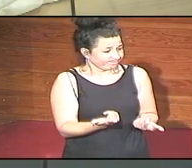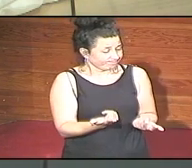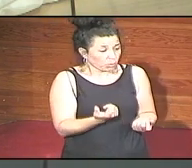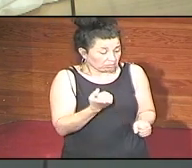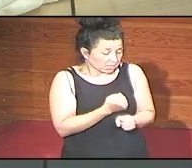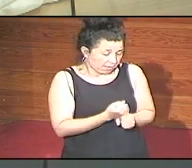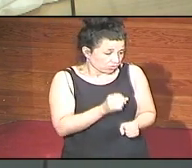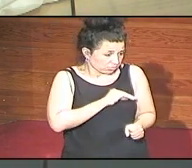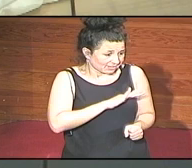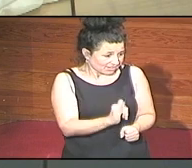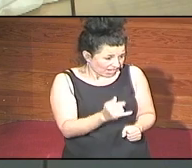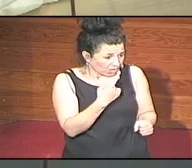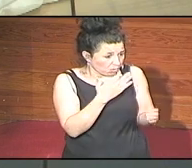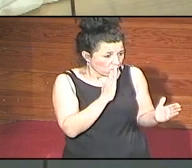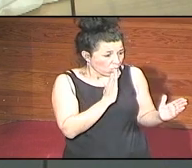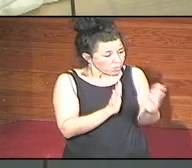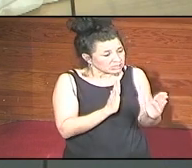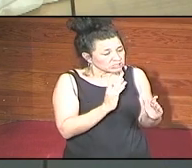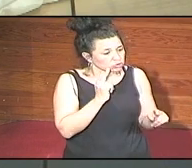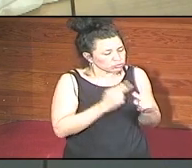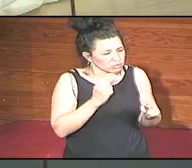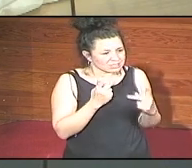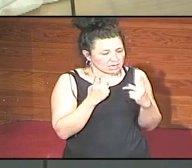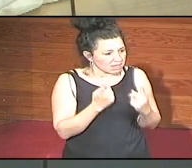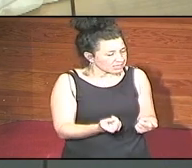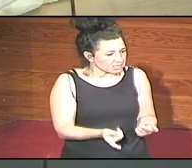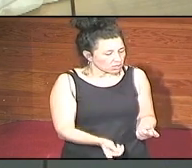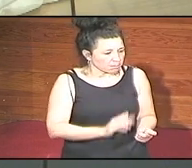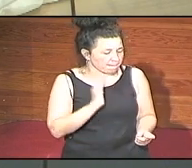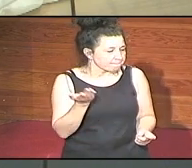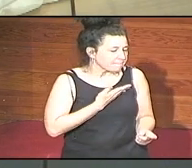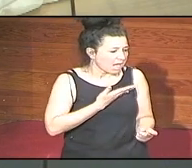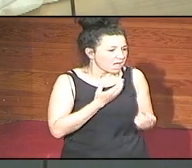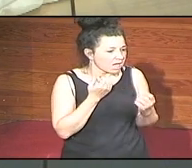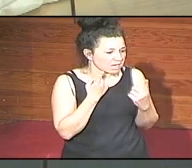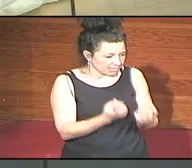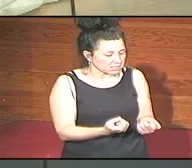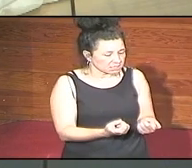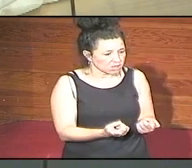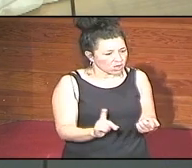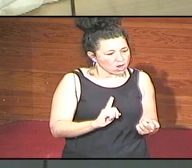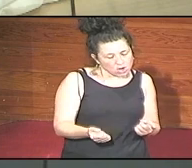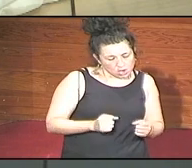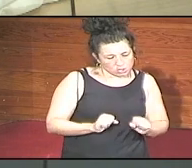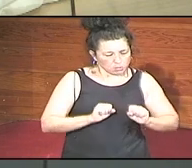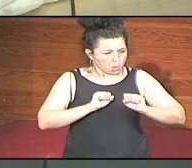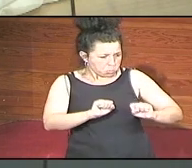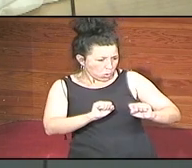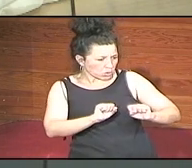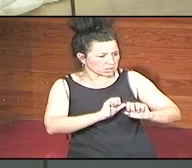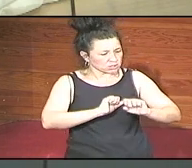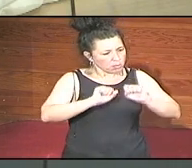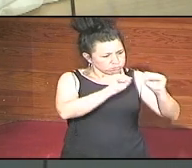trabajos y yo creo que es necesario que me afecte yo esto hay compañeros que deciden no te pones una coraza y luego